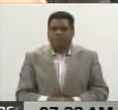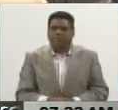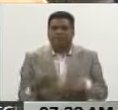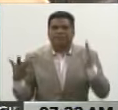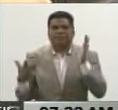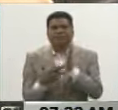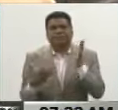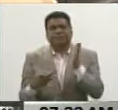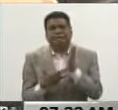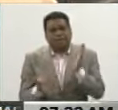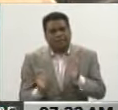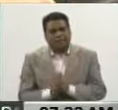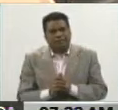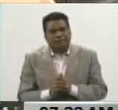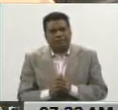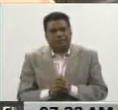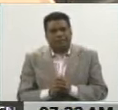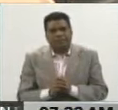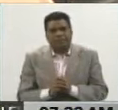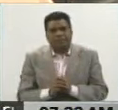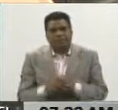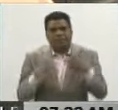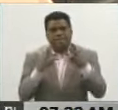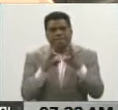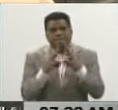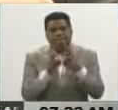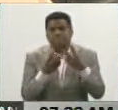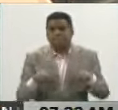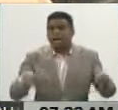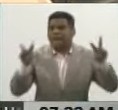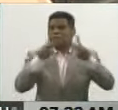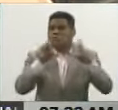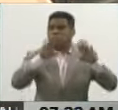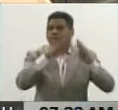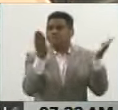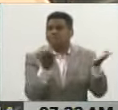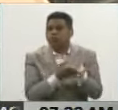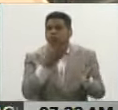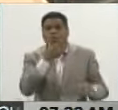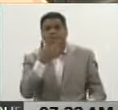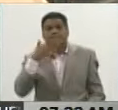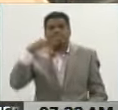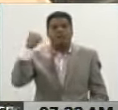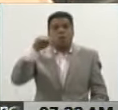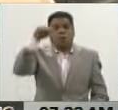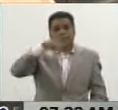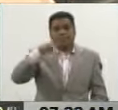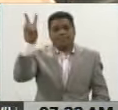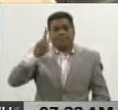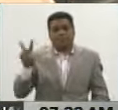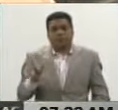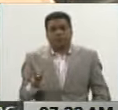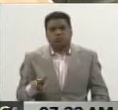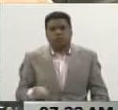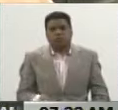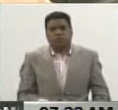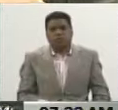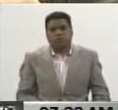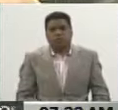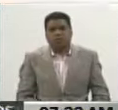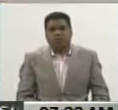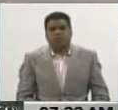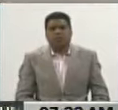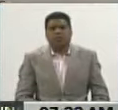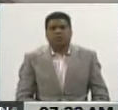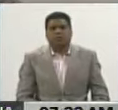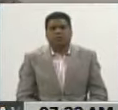tenemos una educación valorada a nivel mundial, una de las mejores educaciones que existe en el mundo la tiene Venezuela. Por eso la tercera edad, al aula, pues, yo los